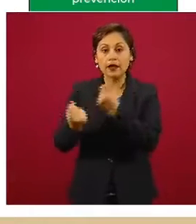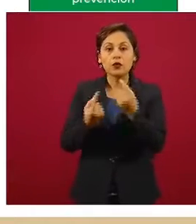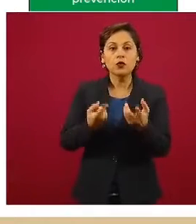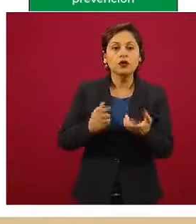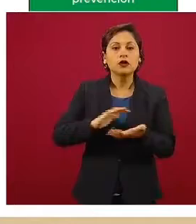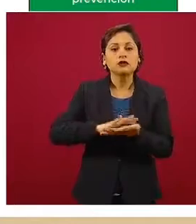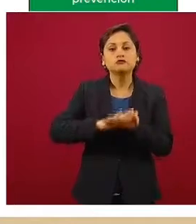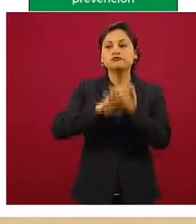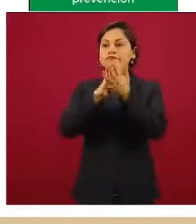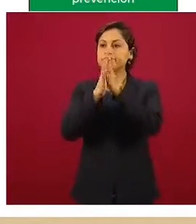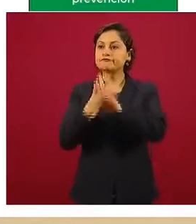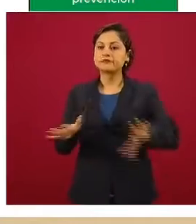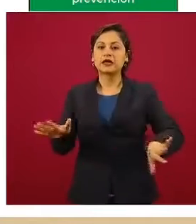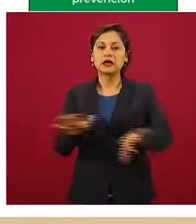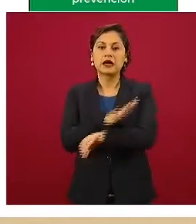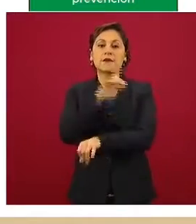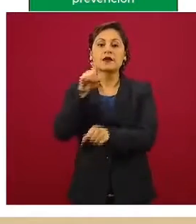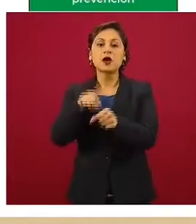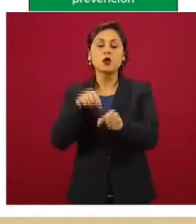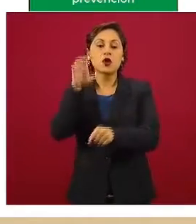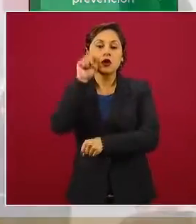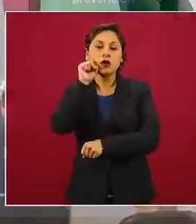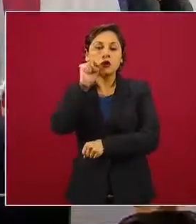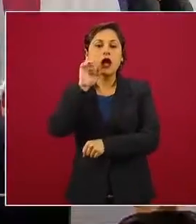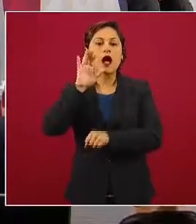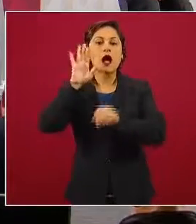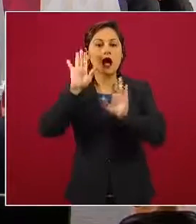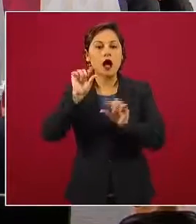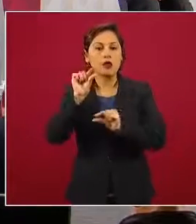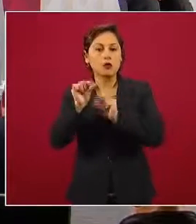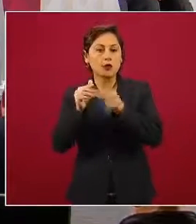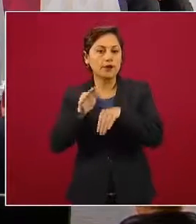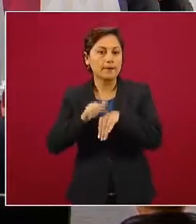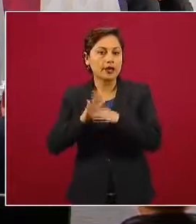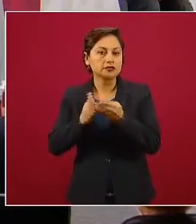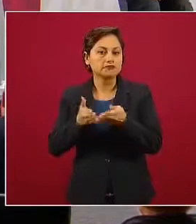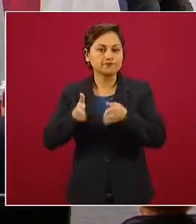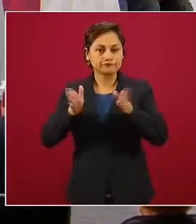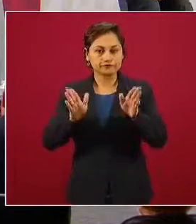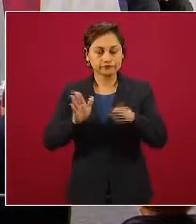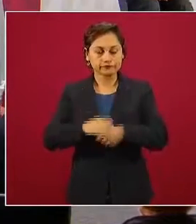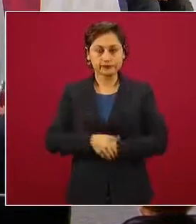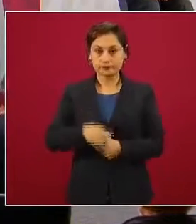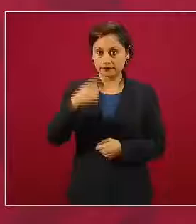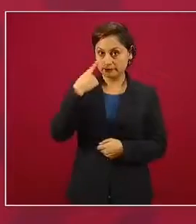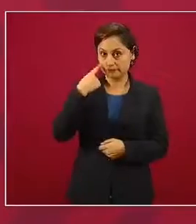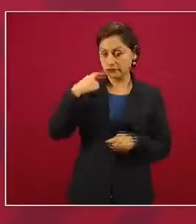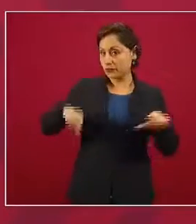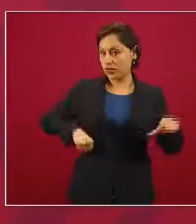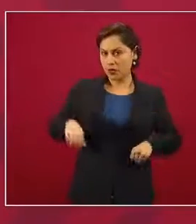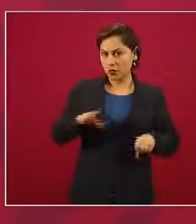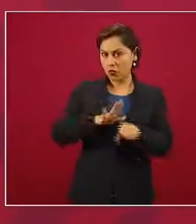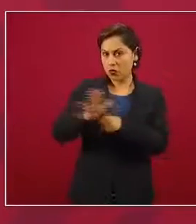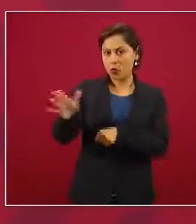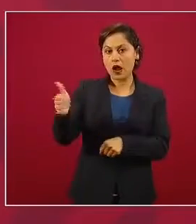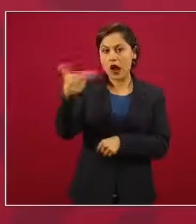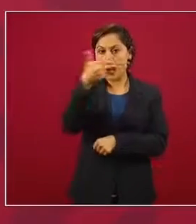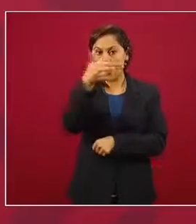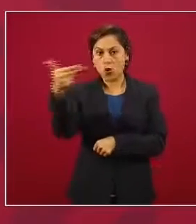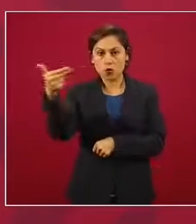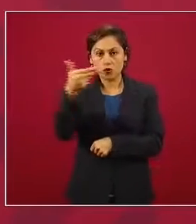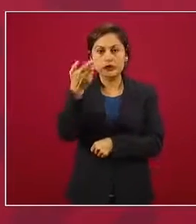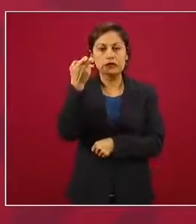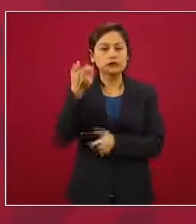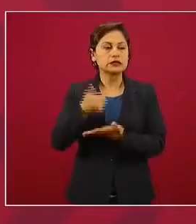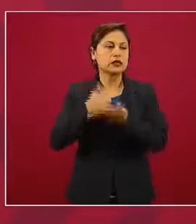naranja y se pueda hacer una apertura gradual. Hoteles son una actividad económica